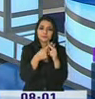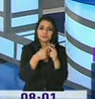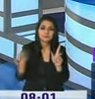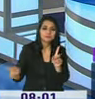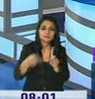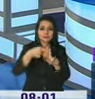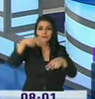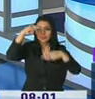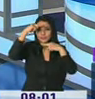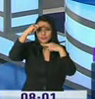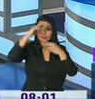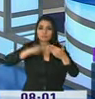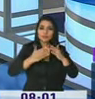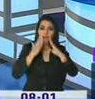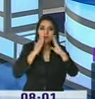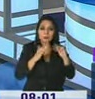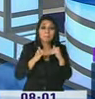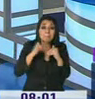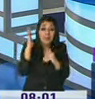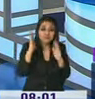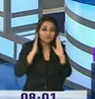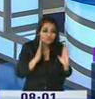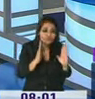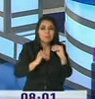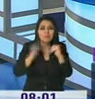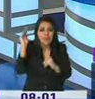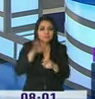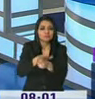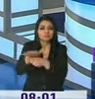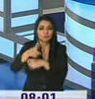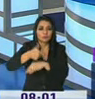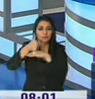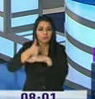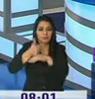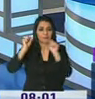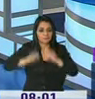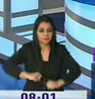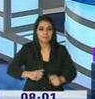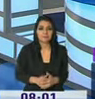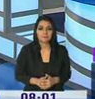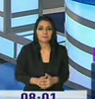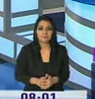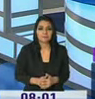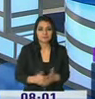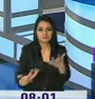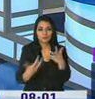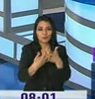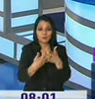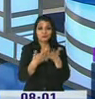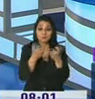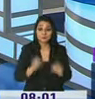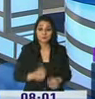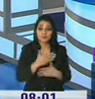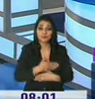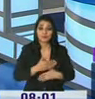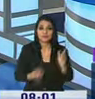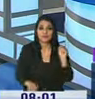más efectivo, influyente, el doliente de la ciudad, el primer noticiero con el cual estamos juntos para disfrutarlo hasta las 10 de la